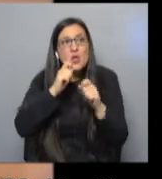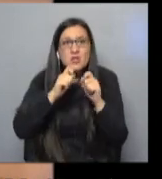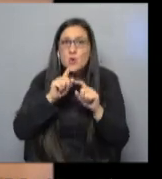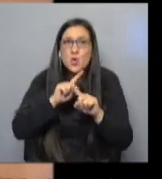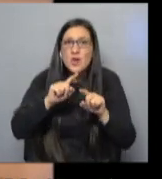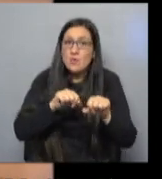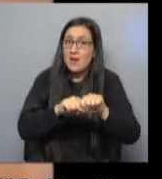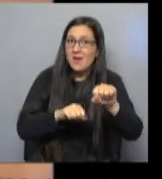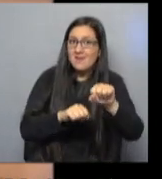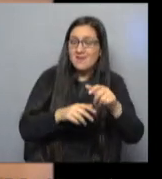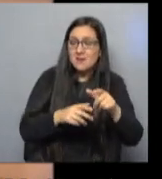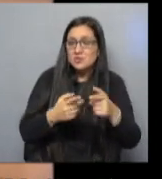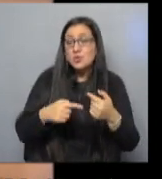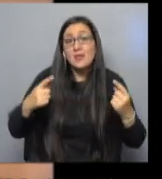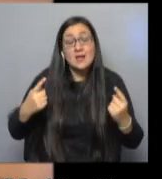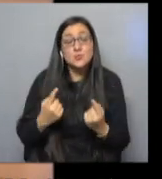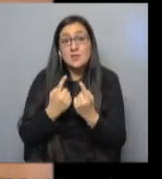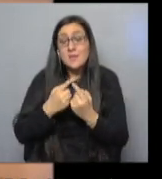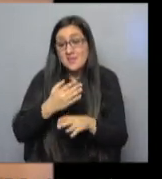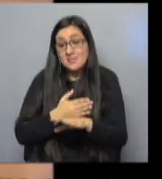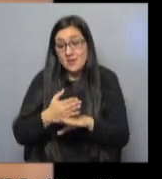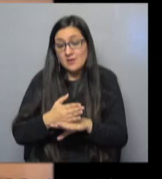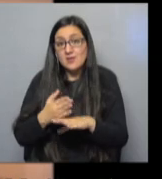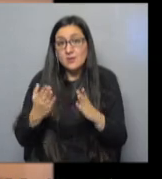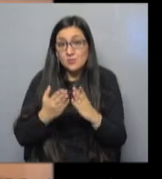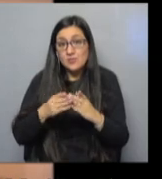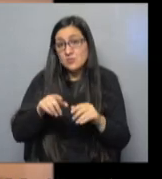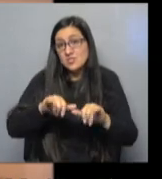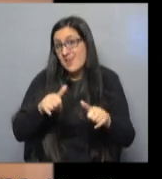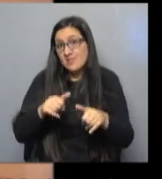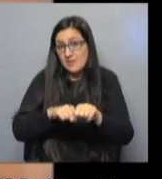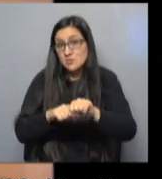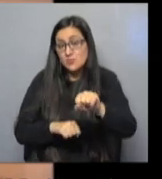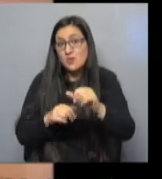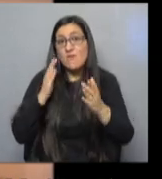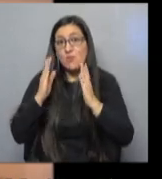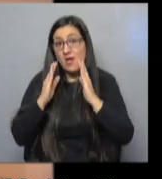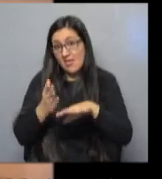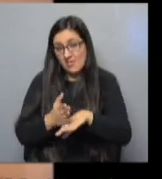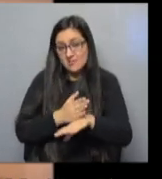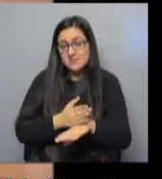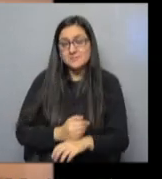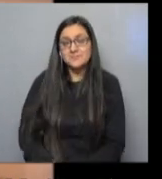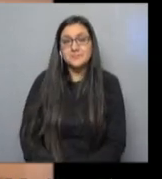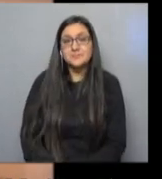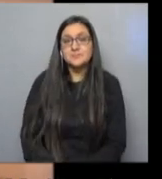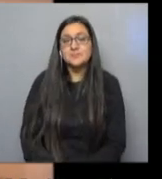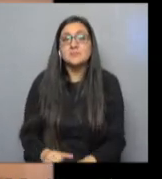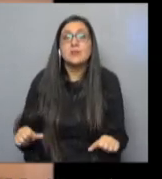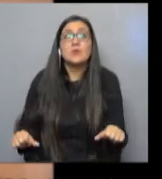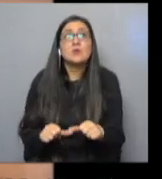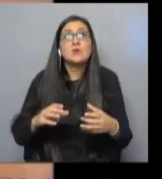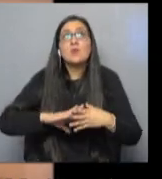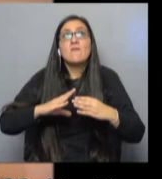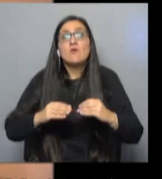ese periodismo de casualidad mucho más tarde cuando la estaba recibida y como una más que como una forma de